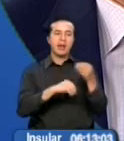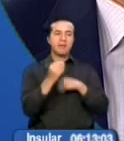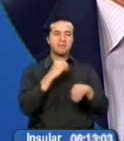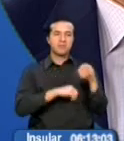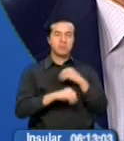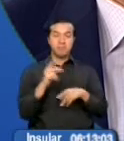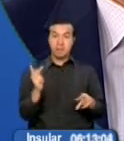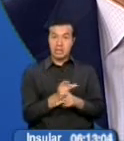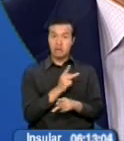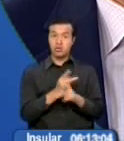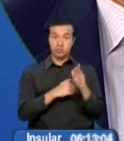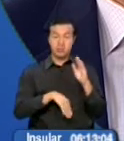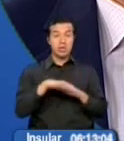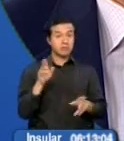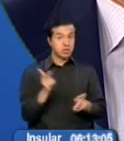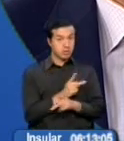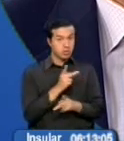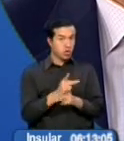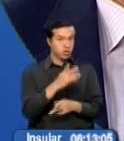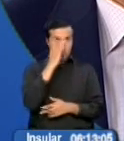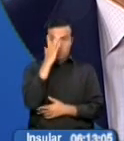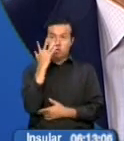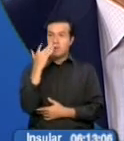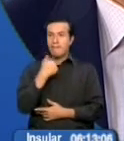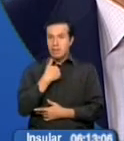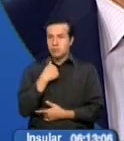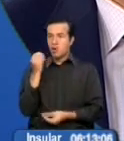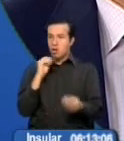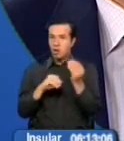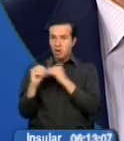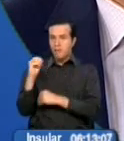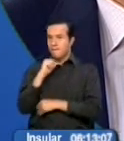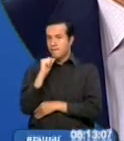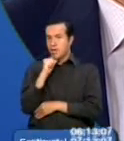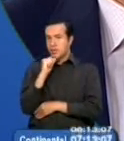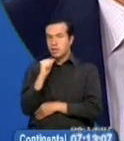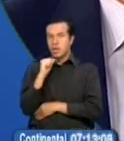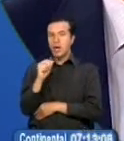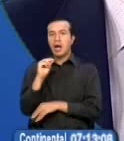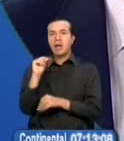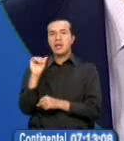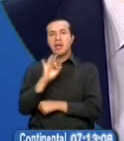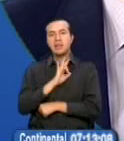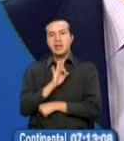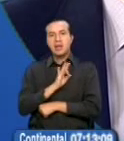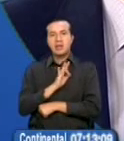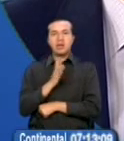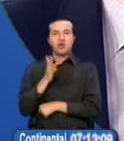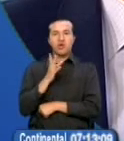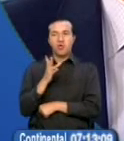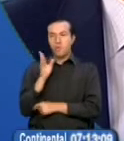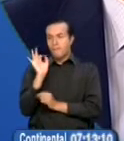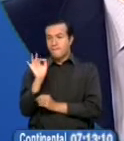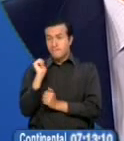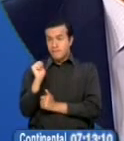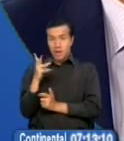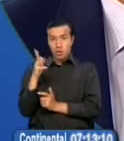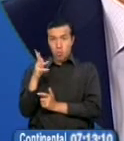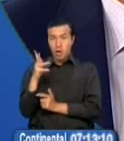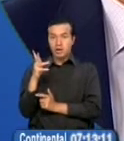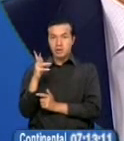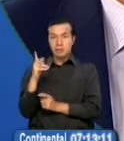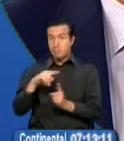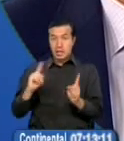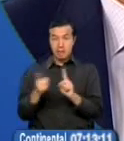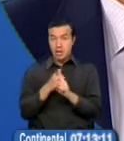más peligrosas su falta, digamos, de calidad técnica. Esas armas se entregarían en